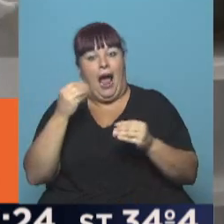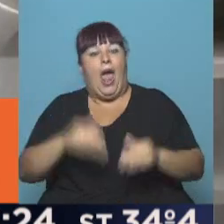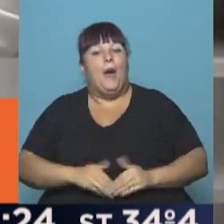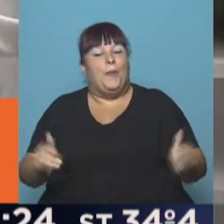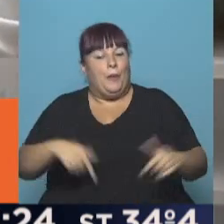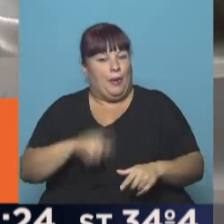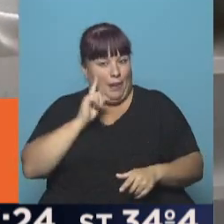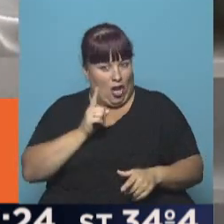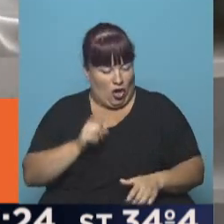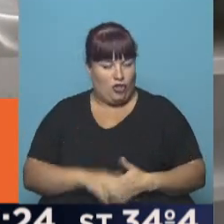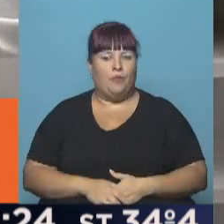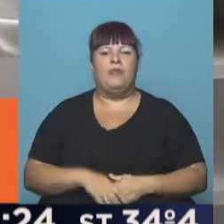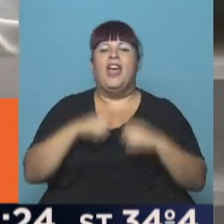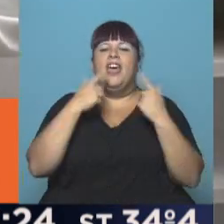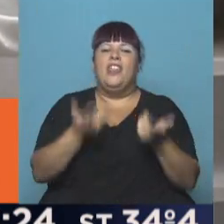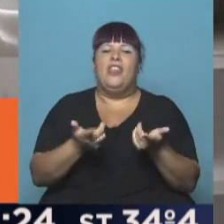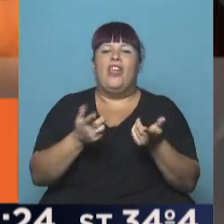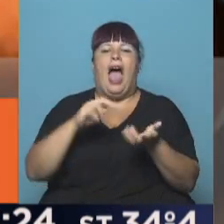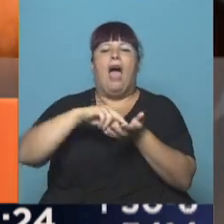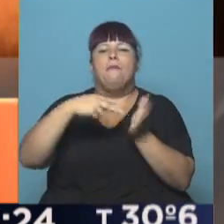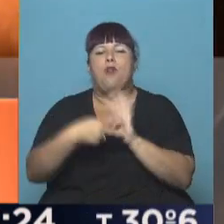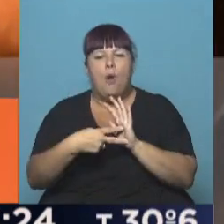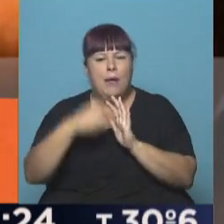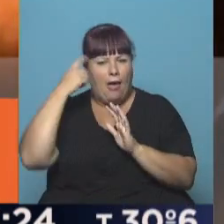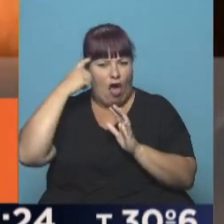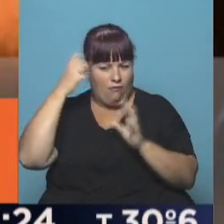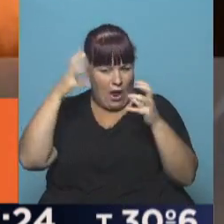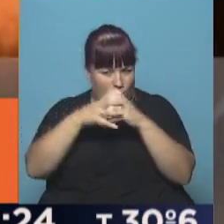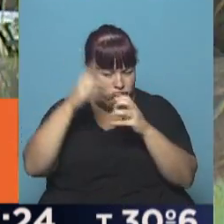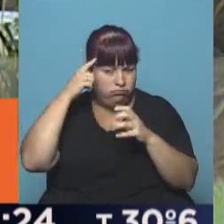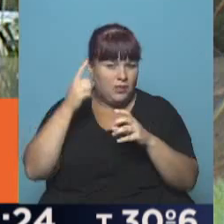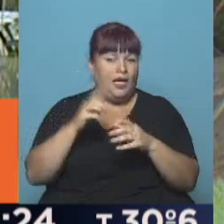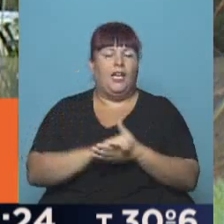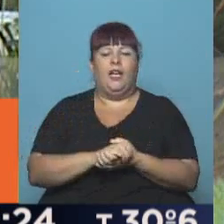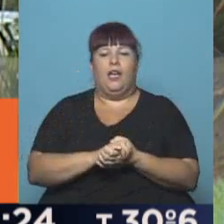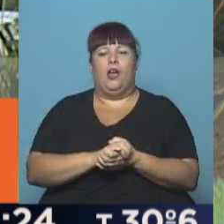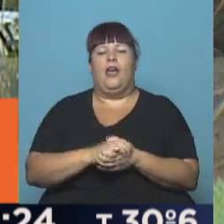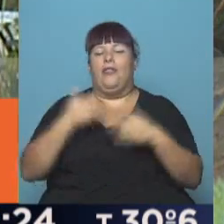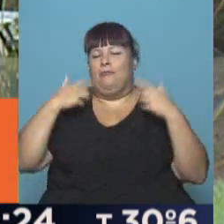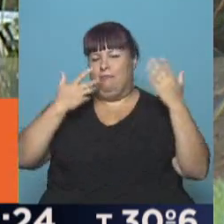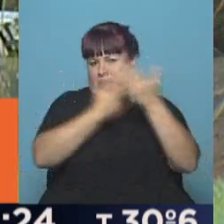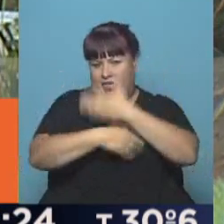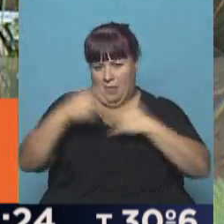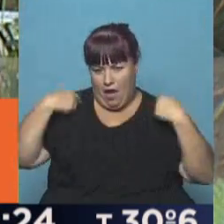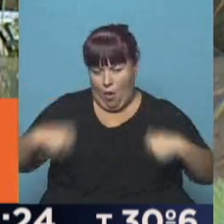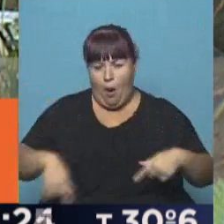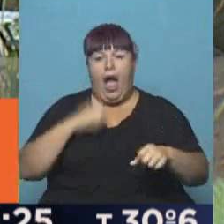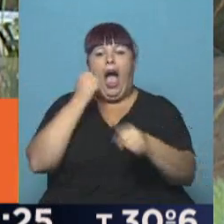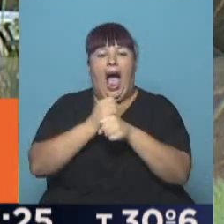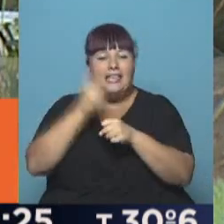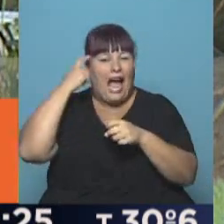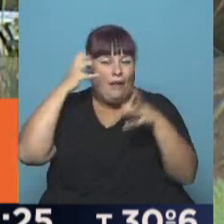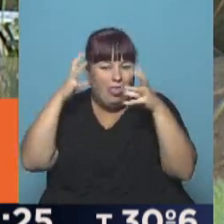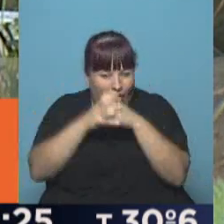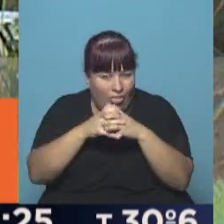efecto produce desde algunas alteraciones neurológicas y motoras hasta la microcefalia